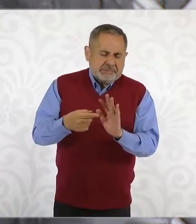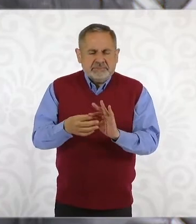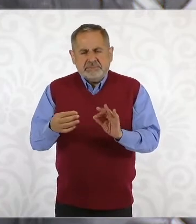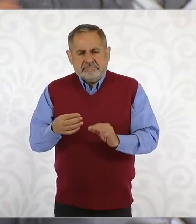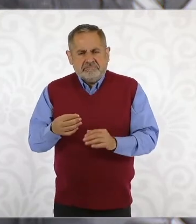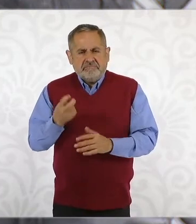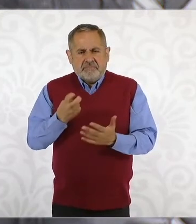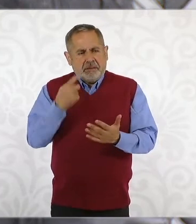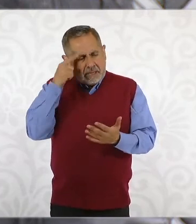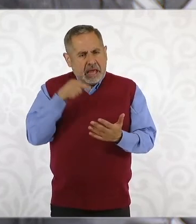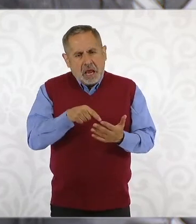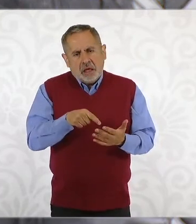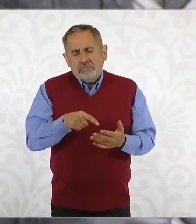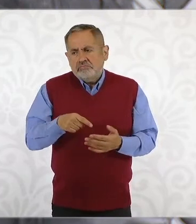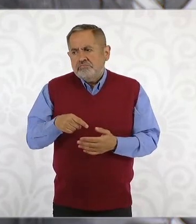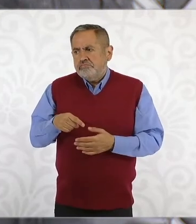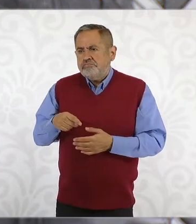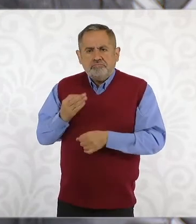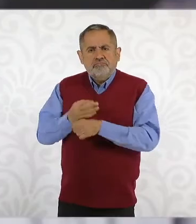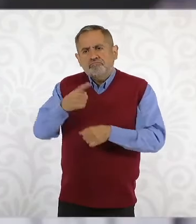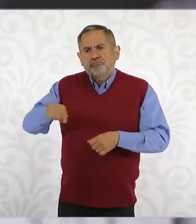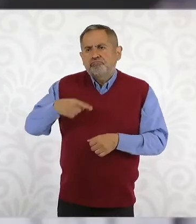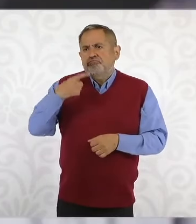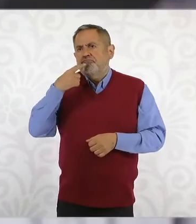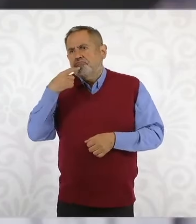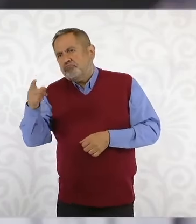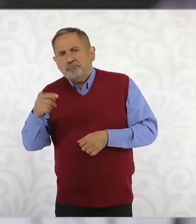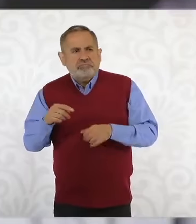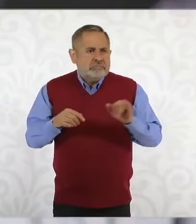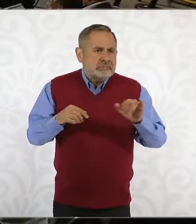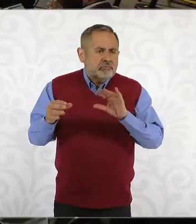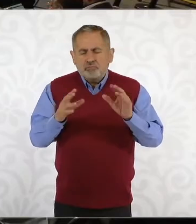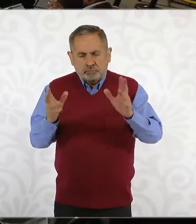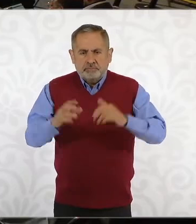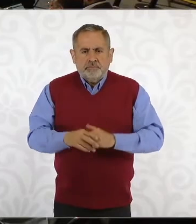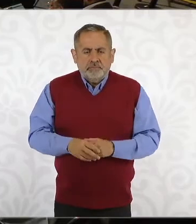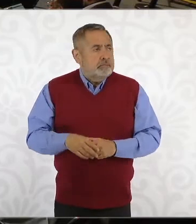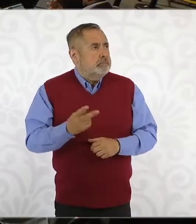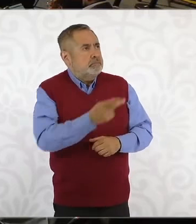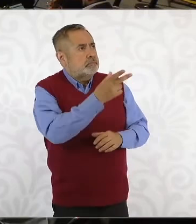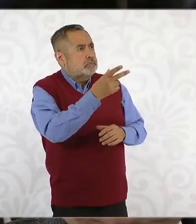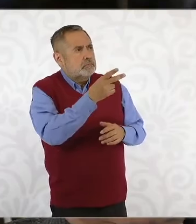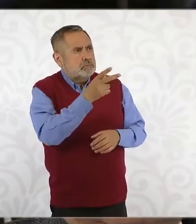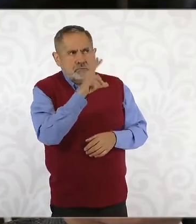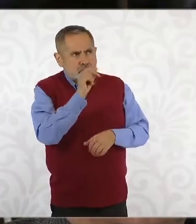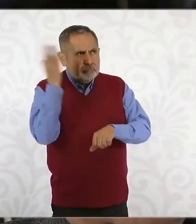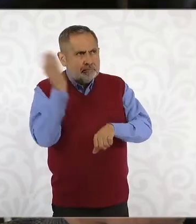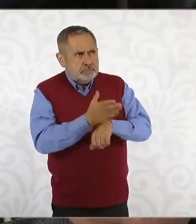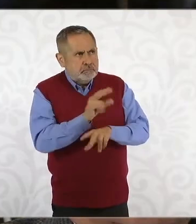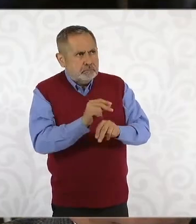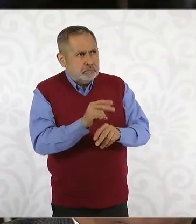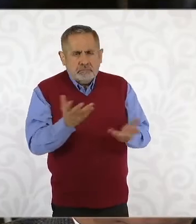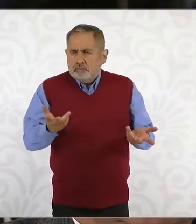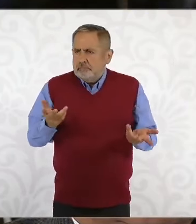específica en este proceso de consulta. Entonces, no habrá sanción y entonces, ¿dónde queda el derecho de